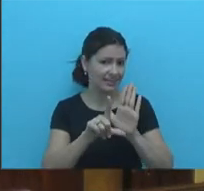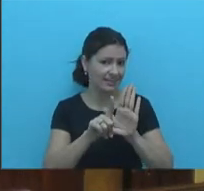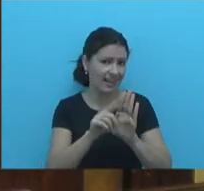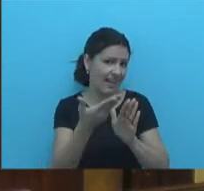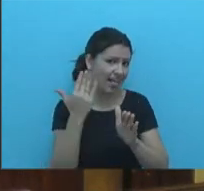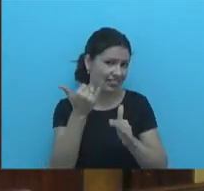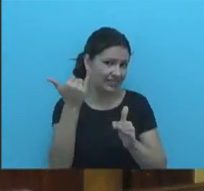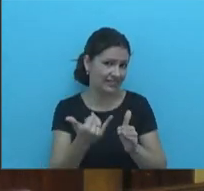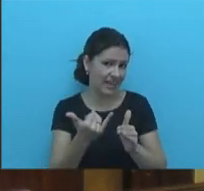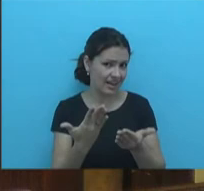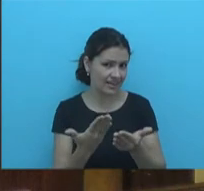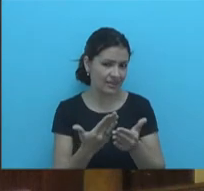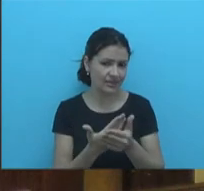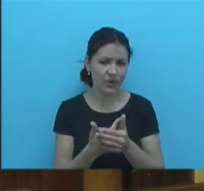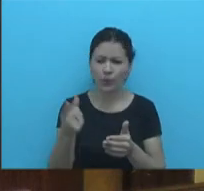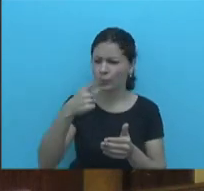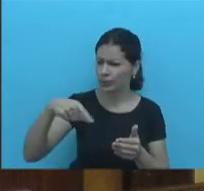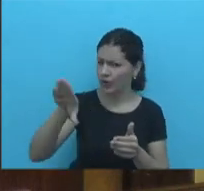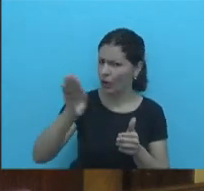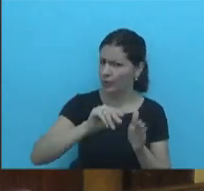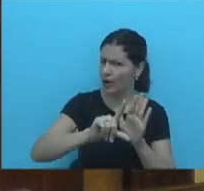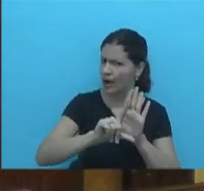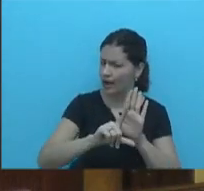se guiaron por esa ley o...?